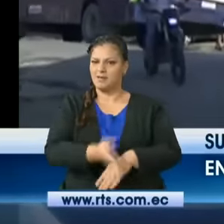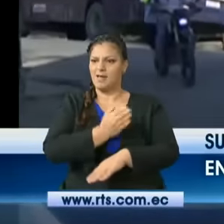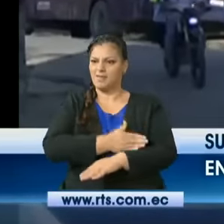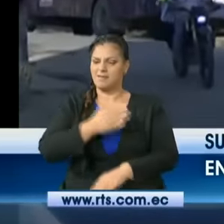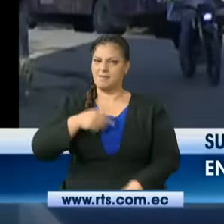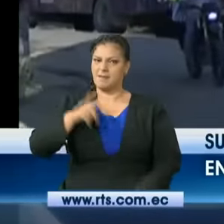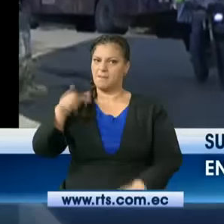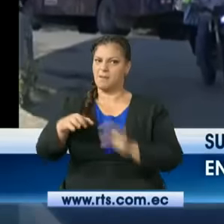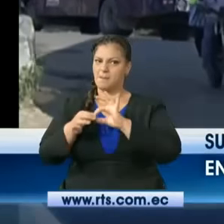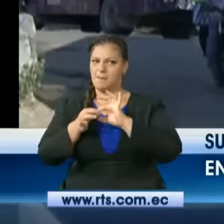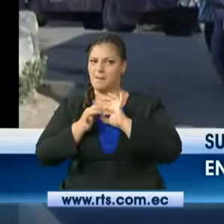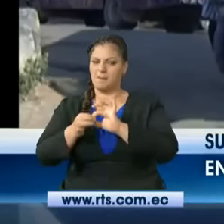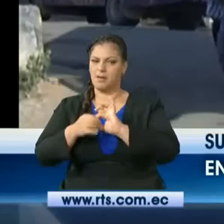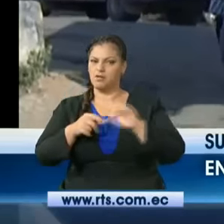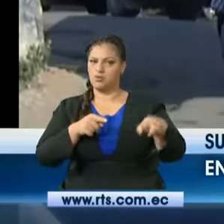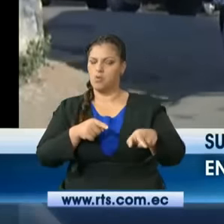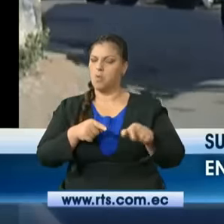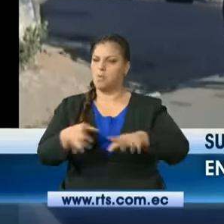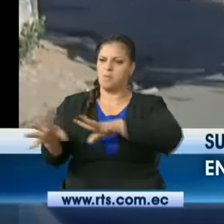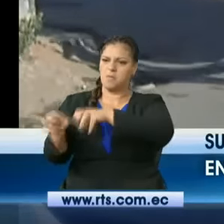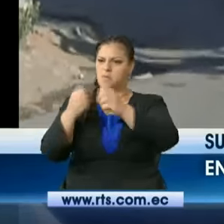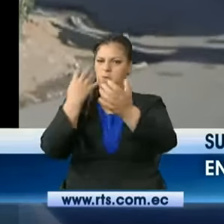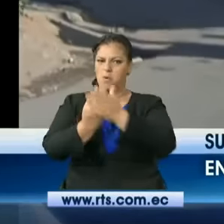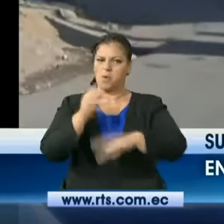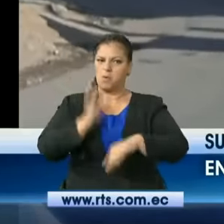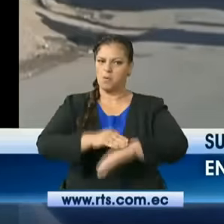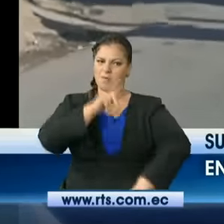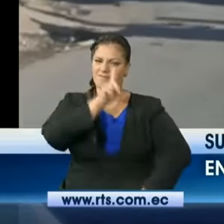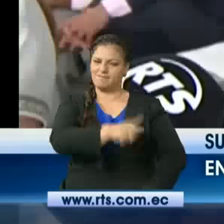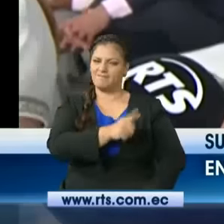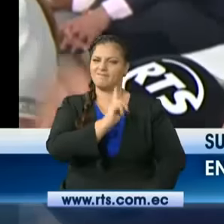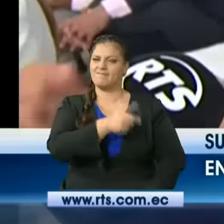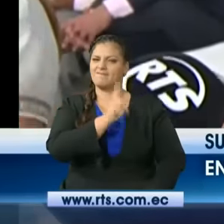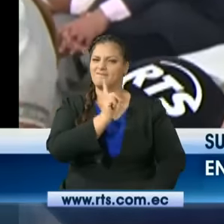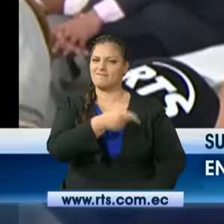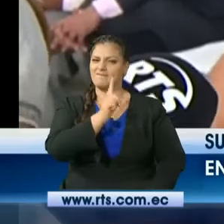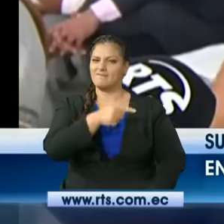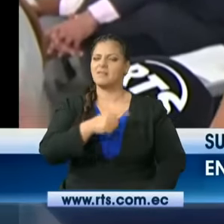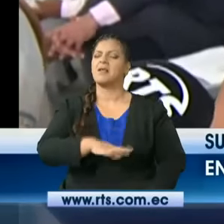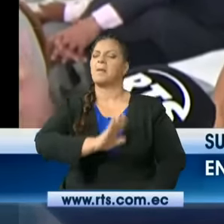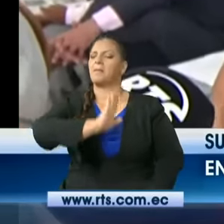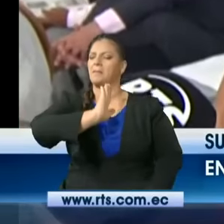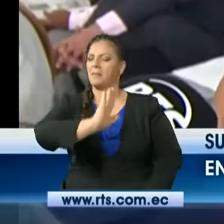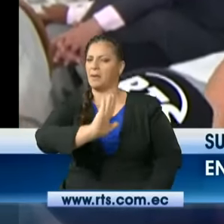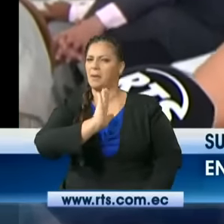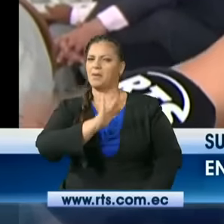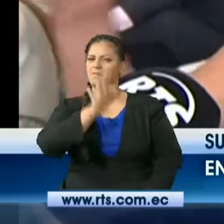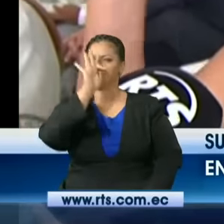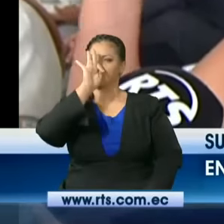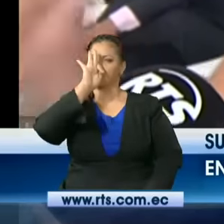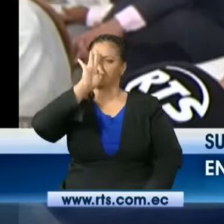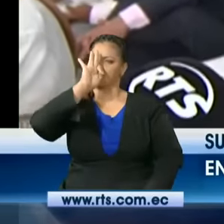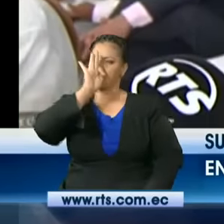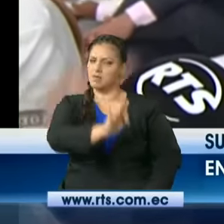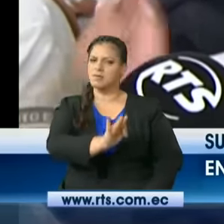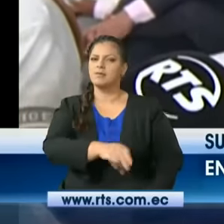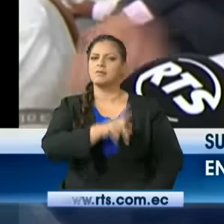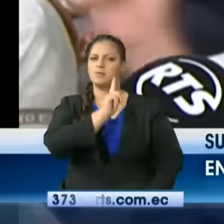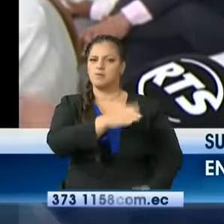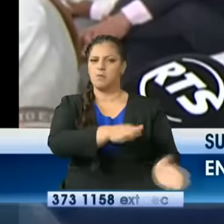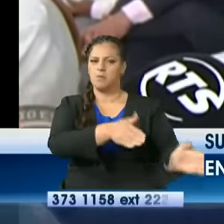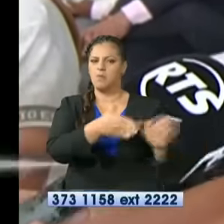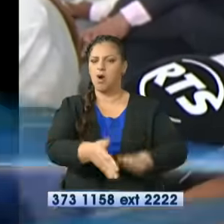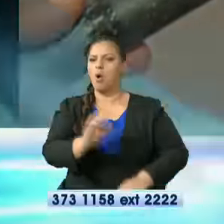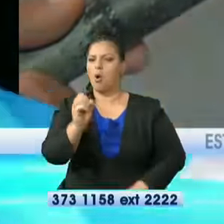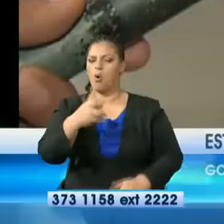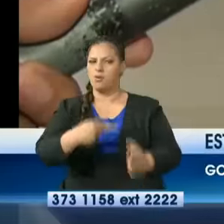dice, a un chico que me robó. Entonces me dice, yo conmigo sí vas a ver, de aquí me voy a ir, pero te voy a dejar muerta, te voy a dar donde más